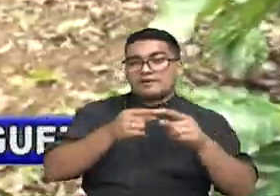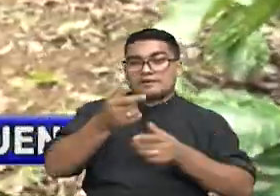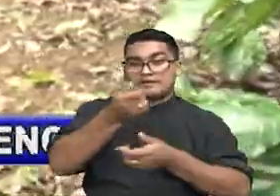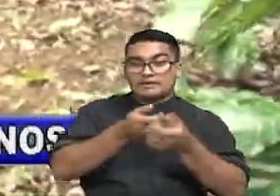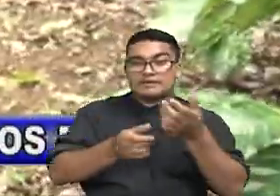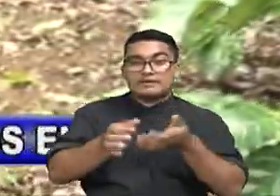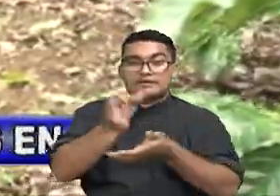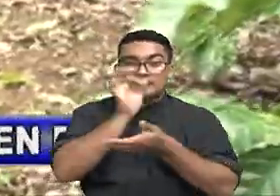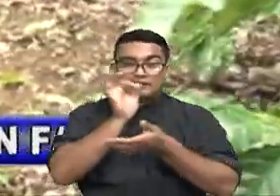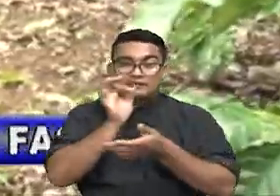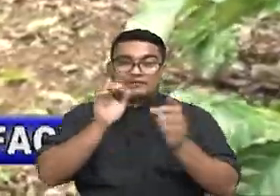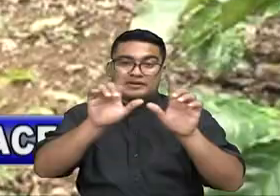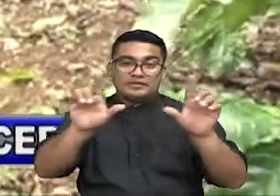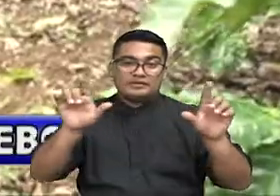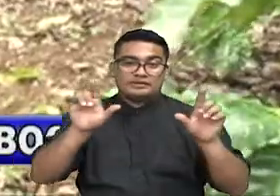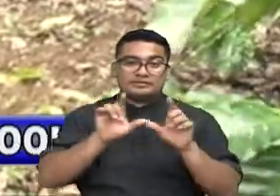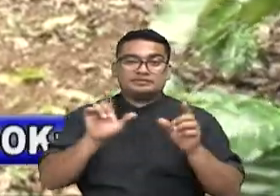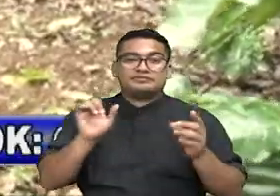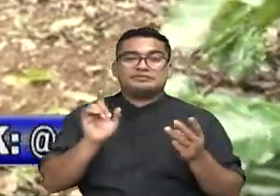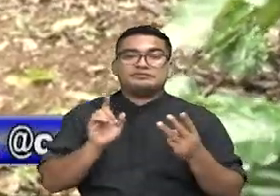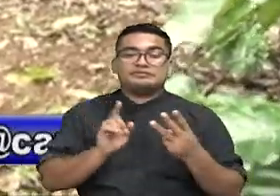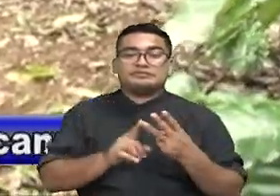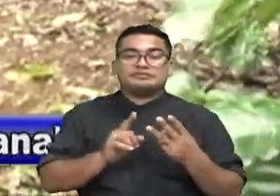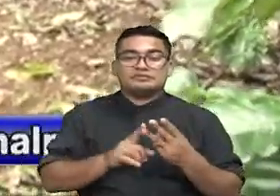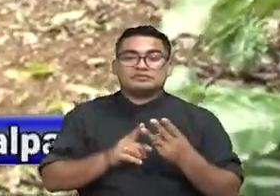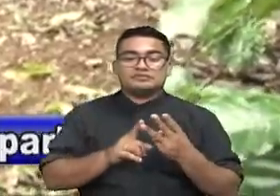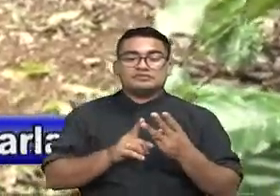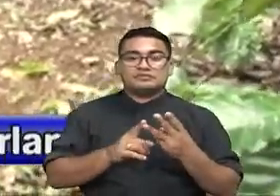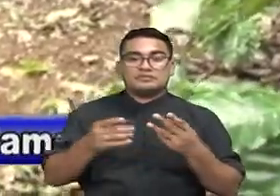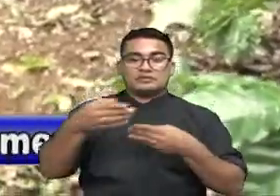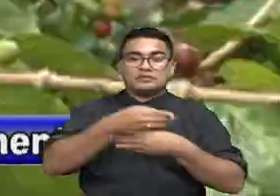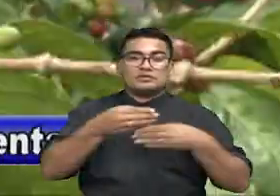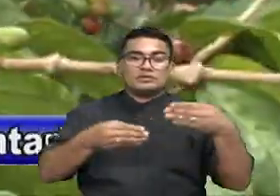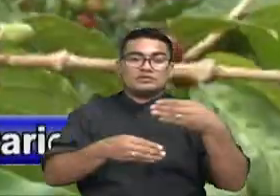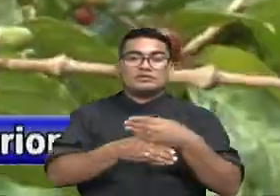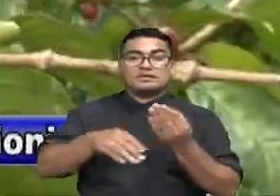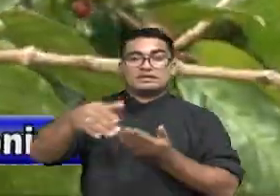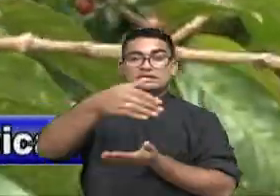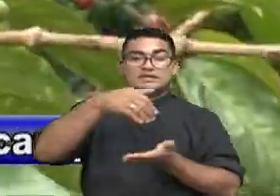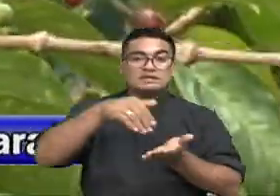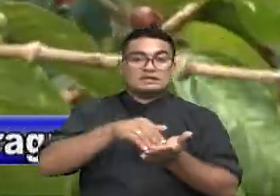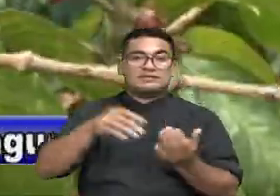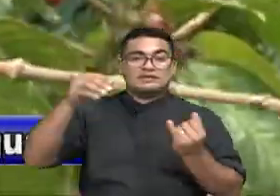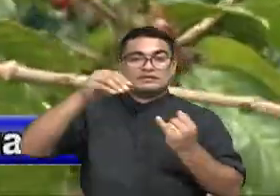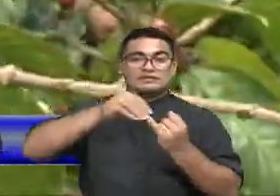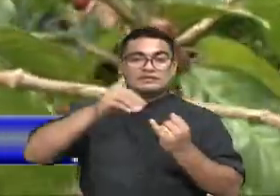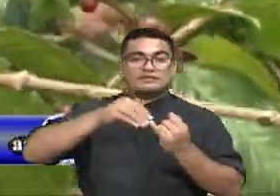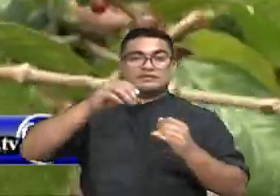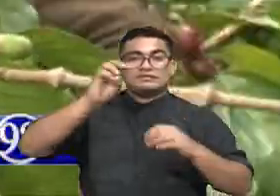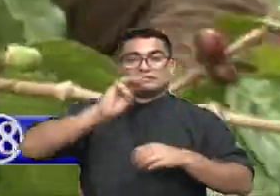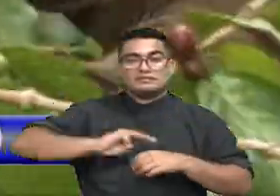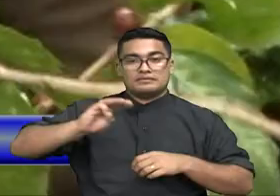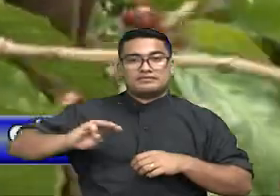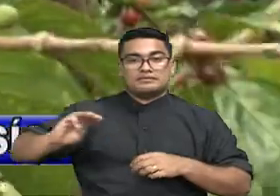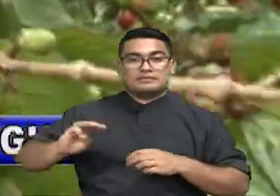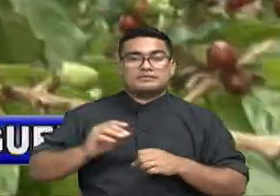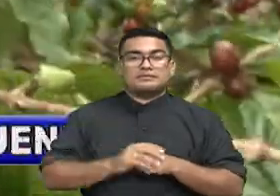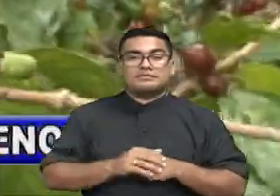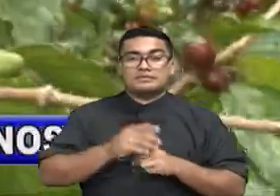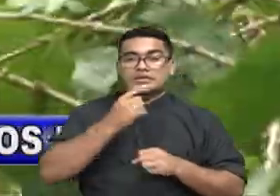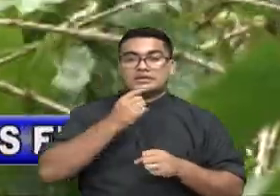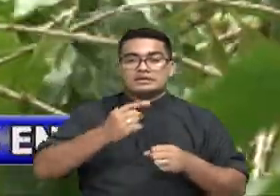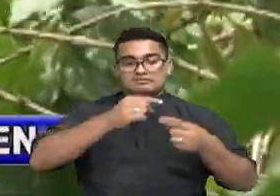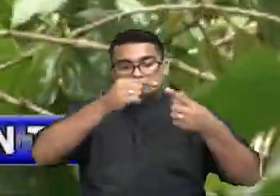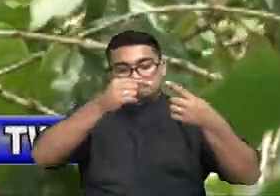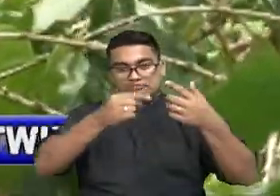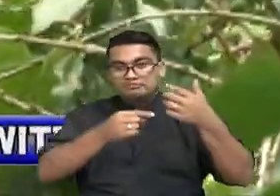la identificación de las áreas sembradas y la construcción de un centro de desarrollo tecnológico en Matagalpa. Todas estas líneas